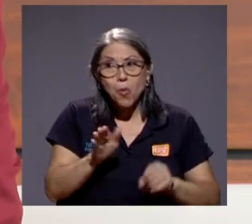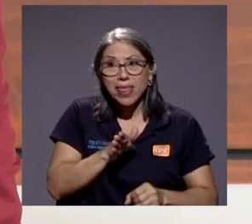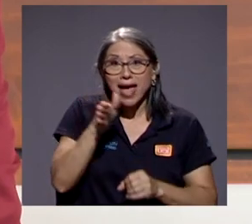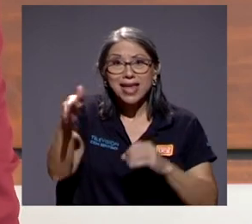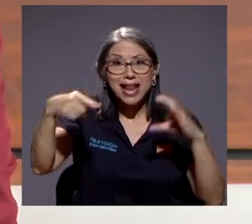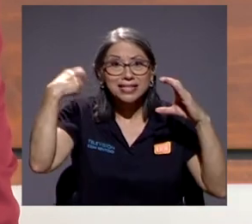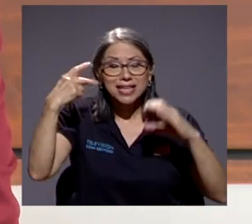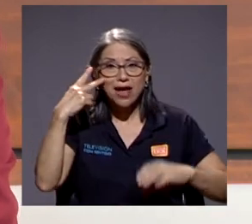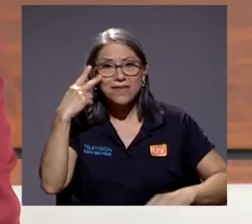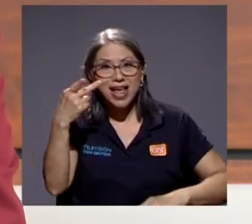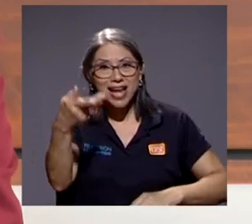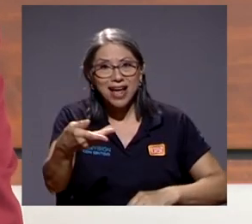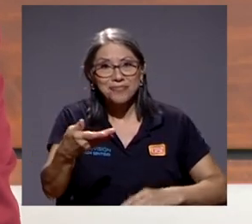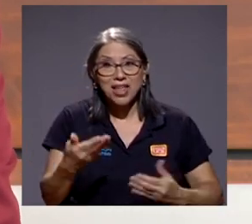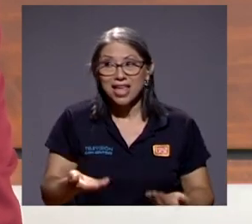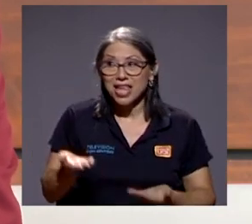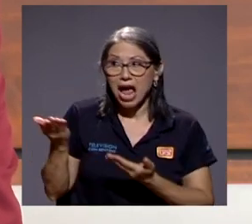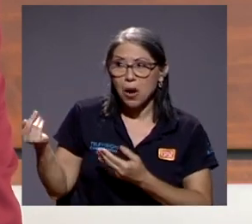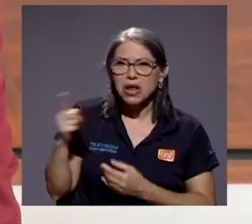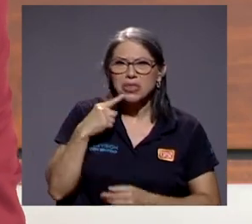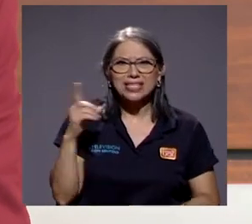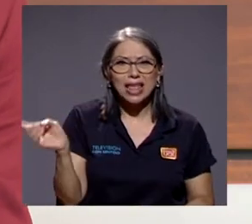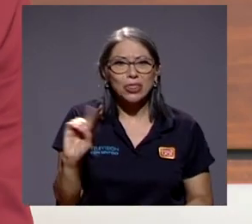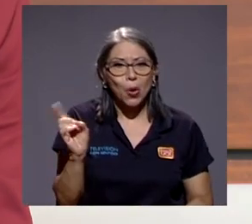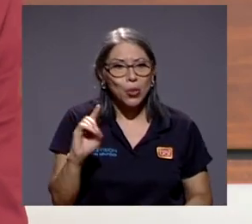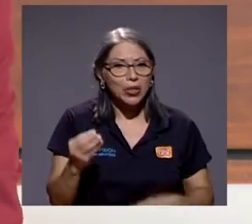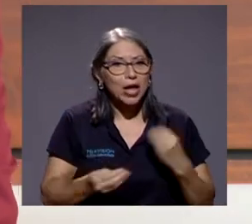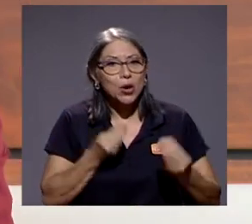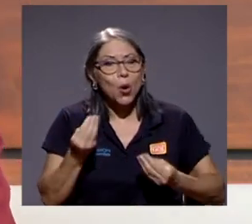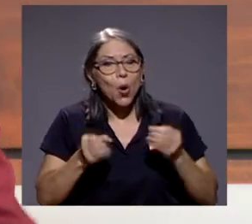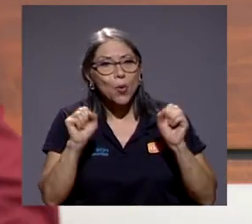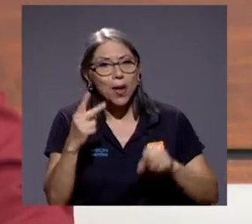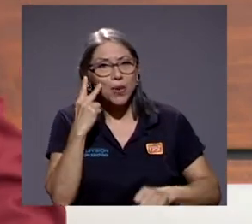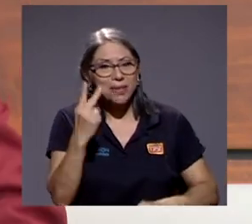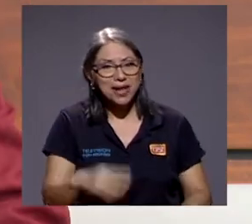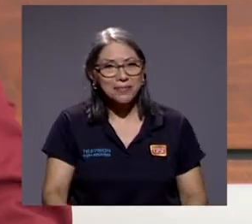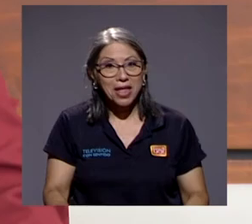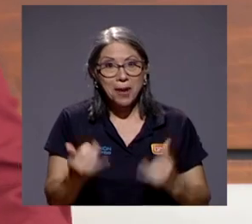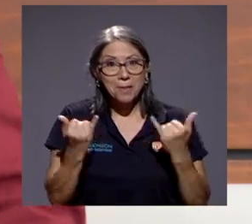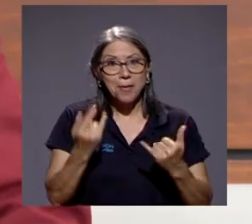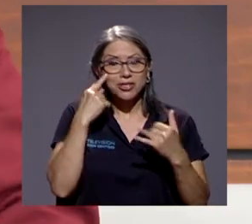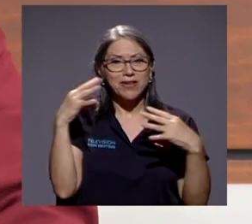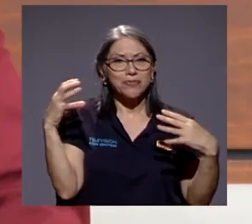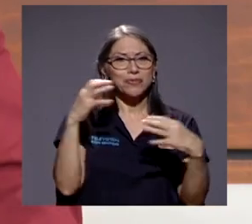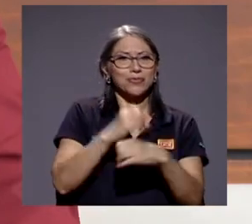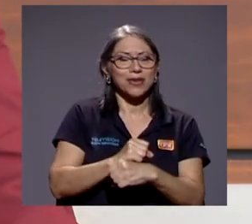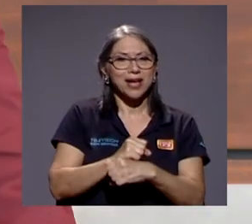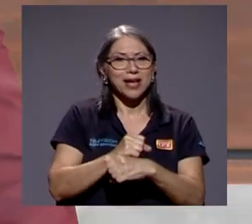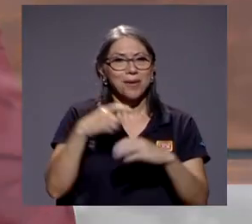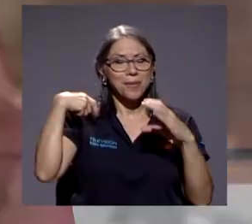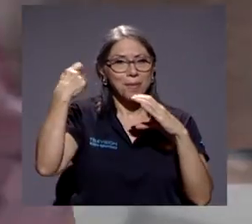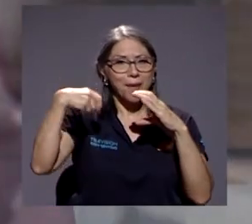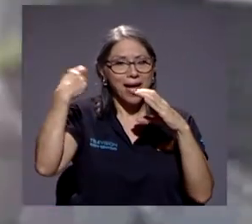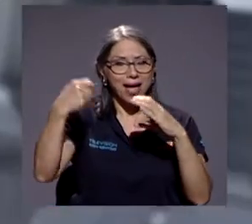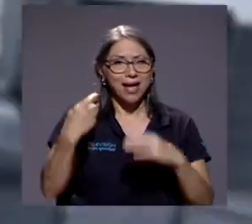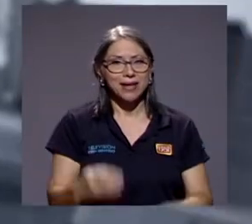cine que va a estar ahora mariana noticia donde como la pueden ver vamos a ver el trailer de escena y zeneta